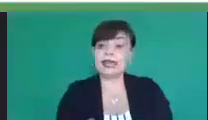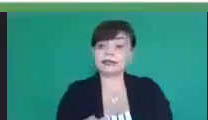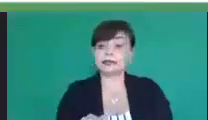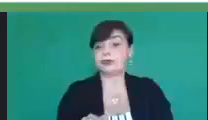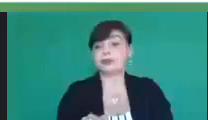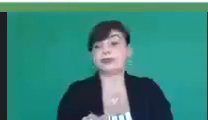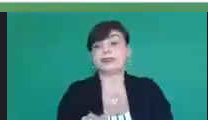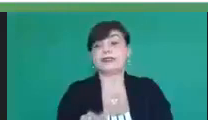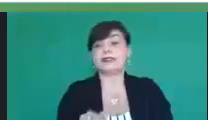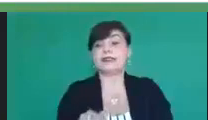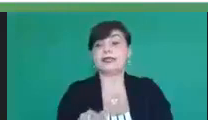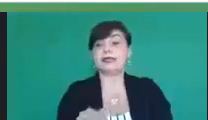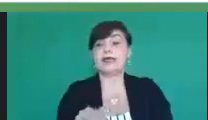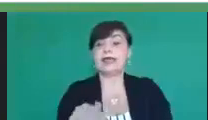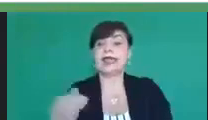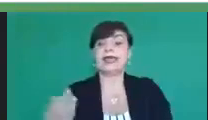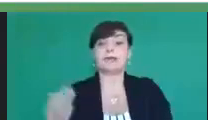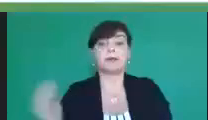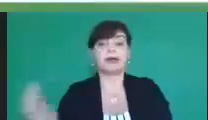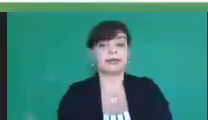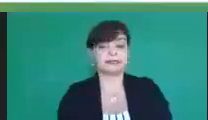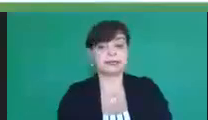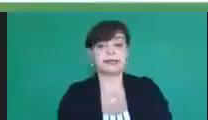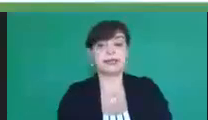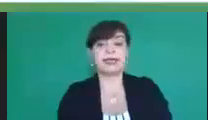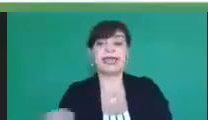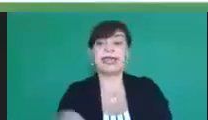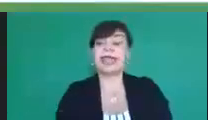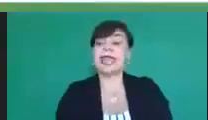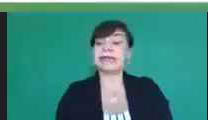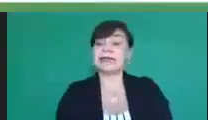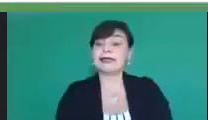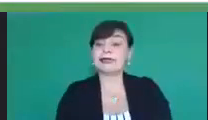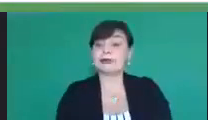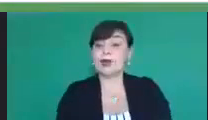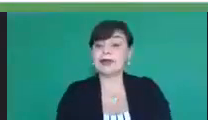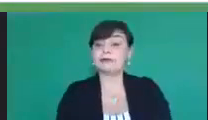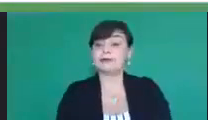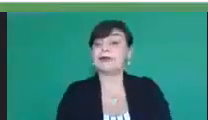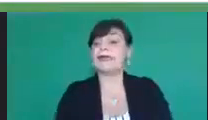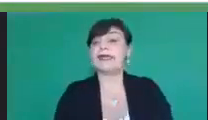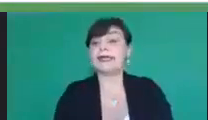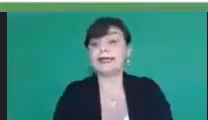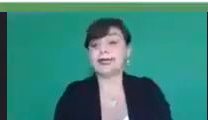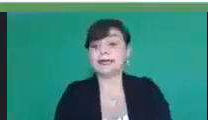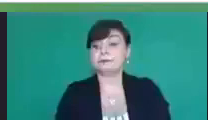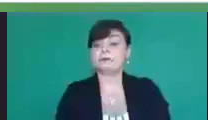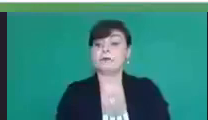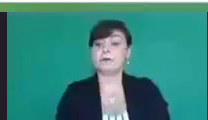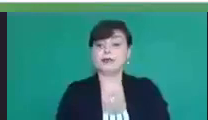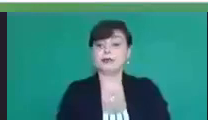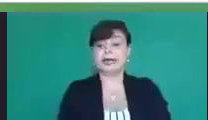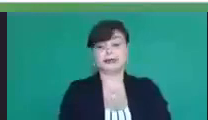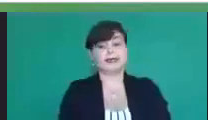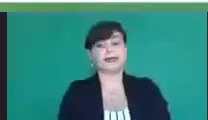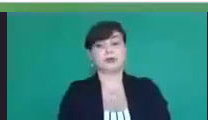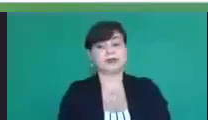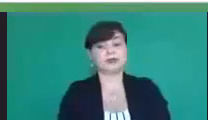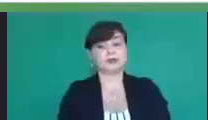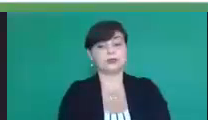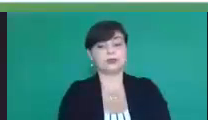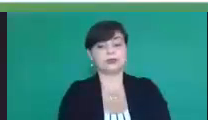resto, 970, eran para STEC. El matadero A fue el que mayor cantidad de